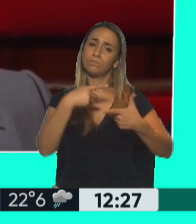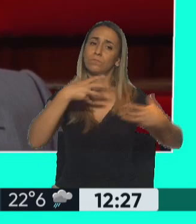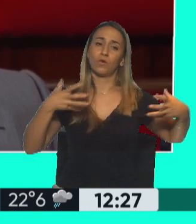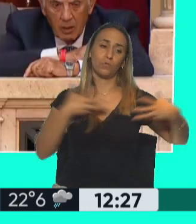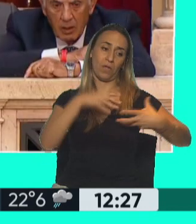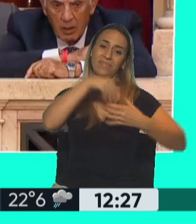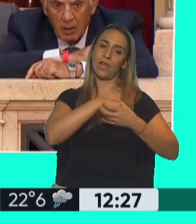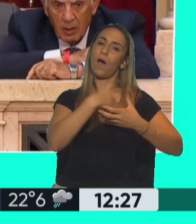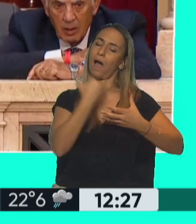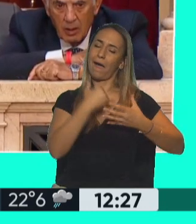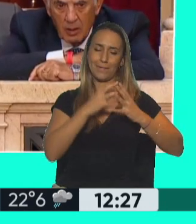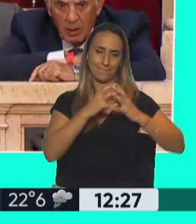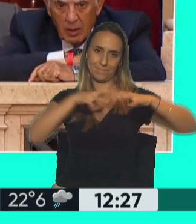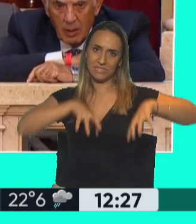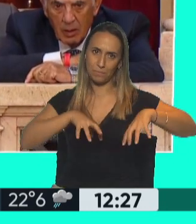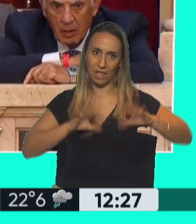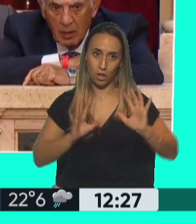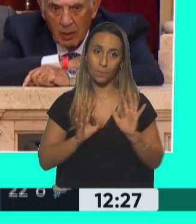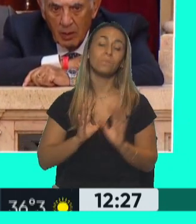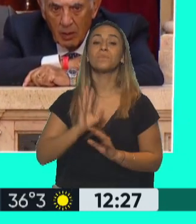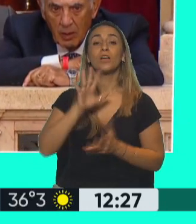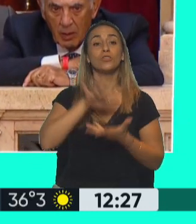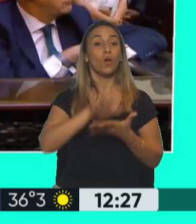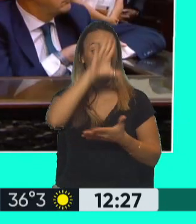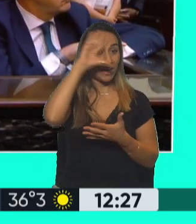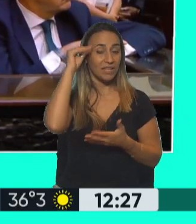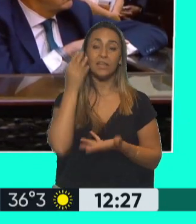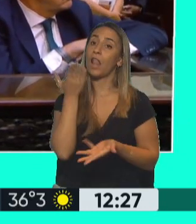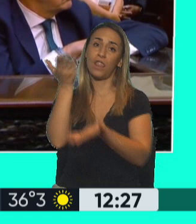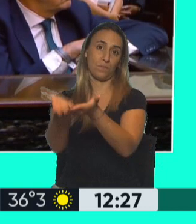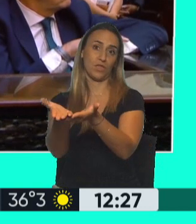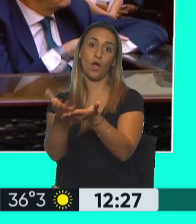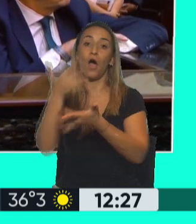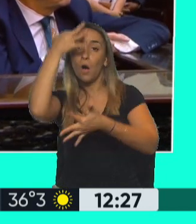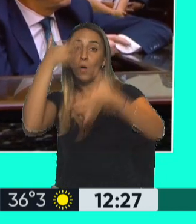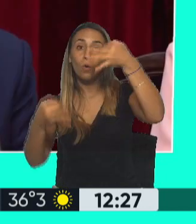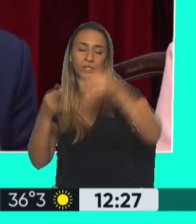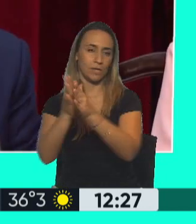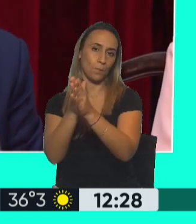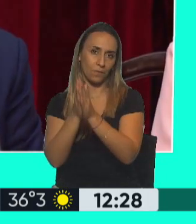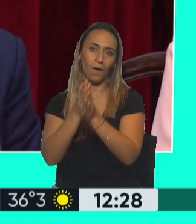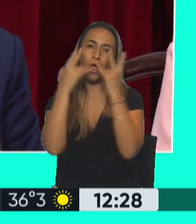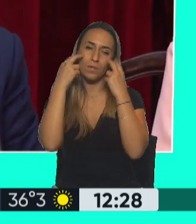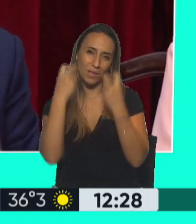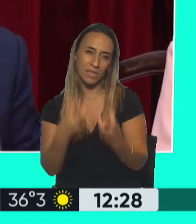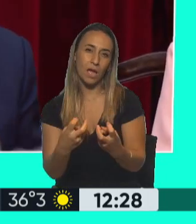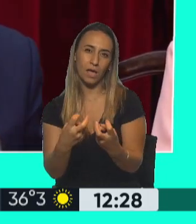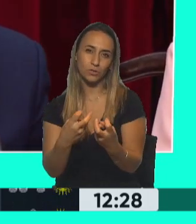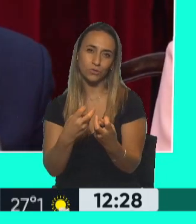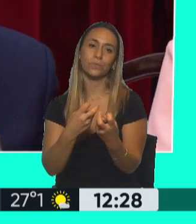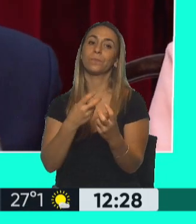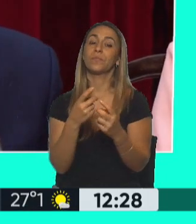2 referencias muy concretas. Al inicio, pidiéndole a la justicia que avance sobre la investigación sobre los autores materiales y sobre